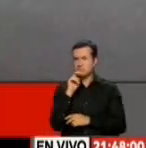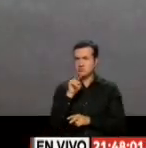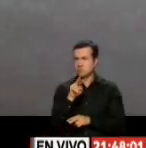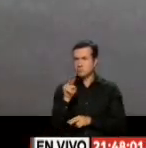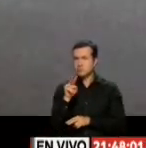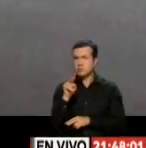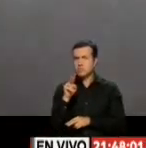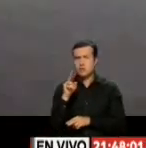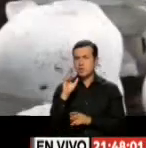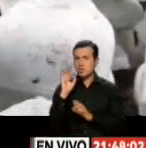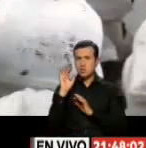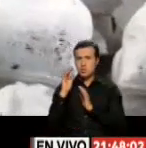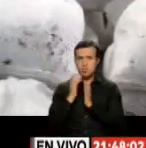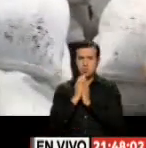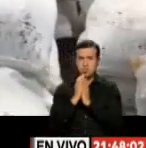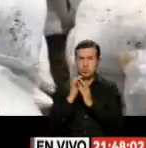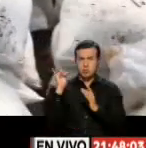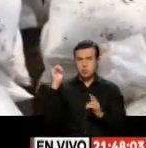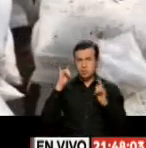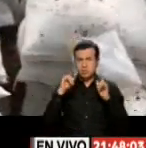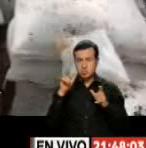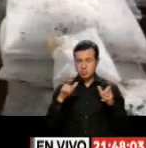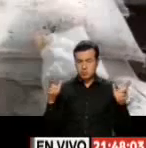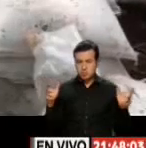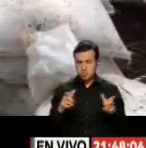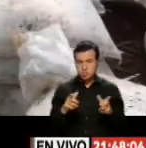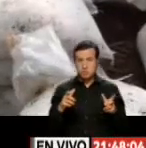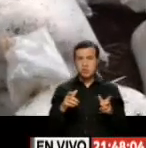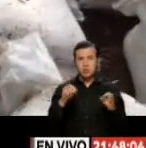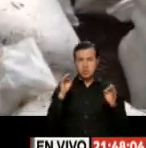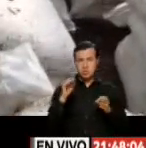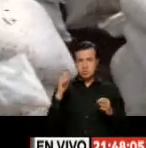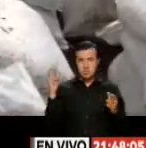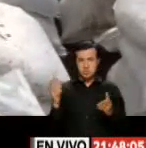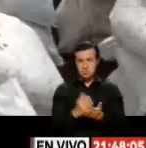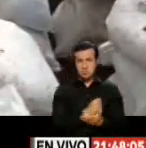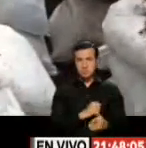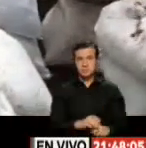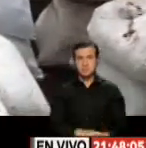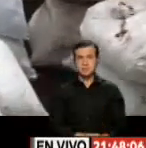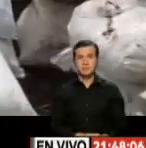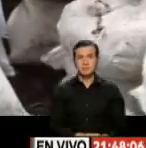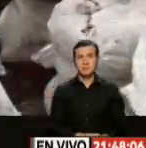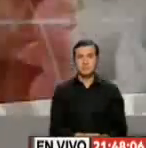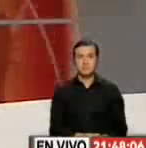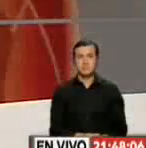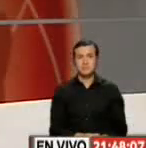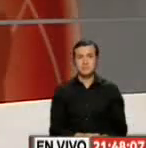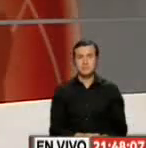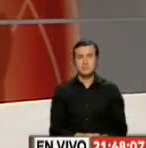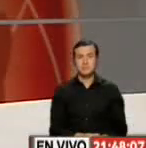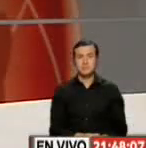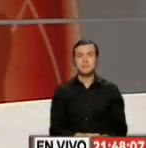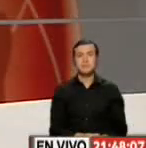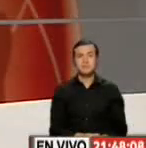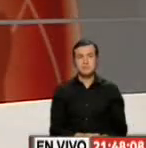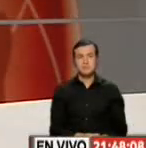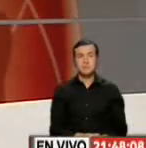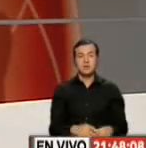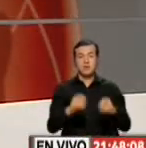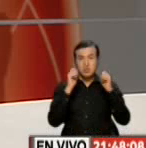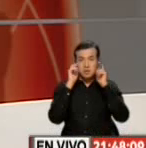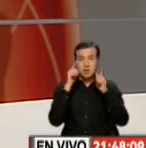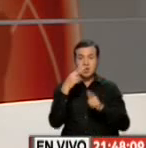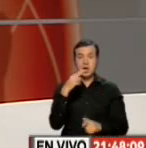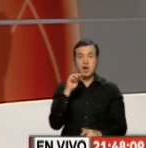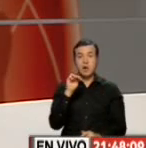por lo que se desplegaron buques, aviones y personal de infantería para su intercepción. Y alerta máxima en